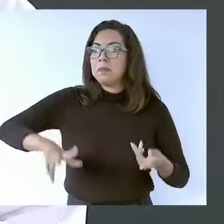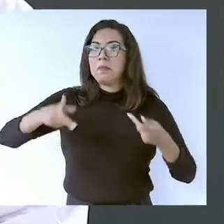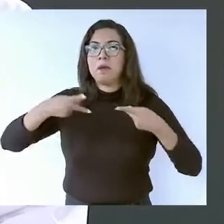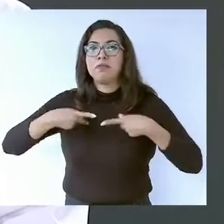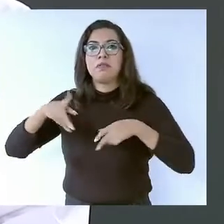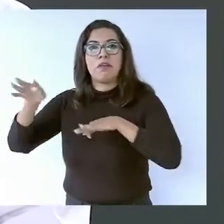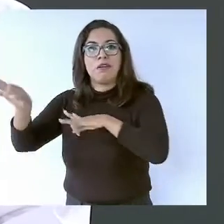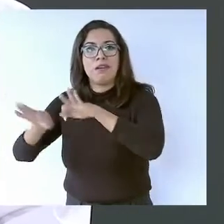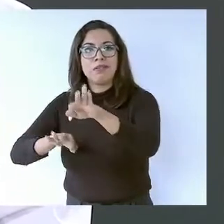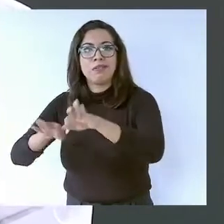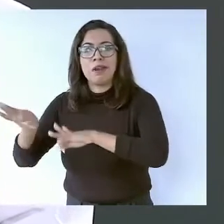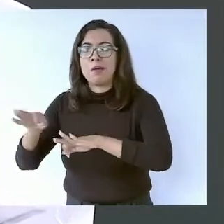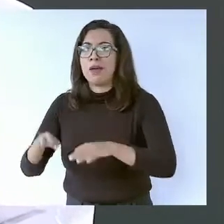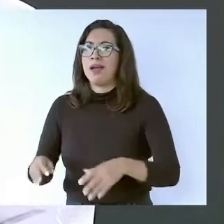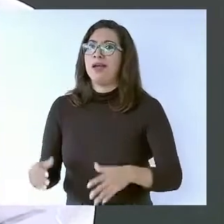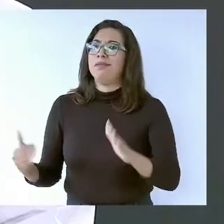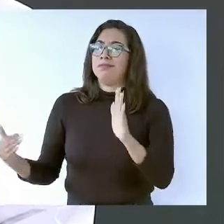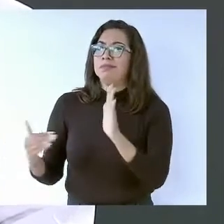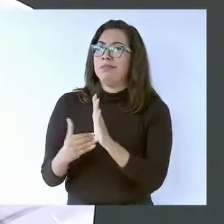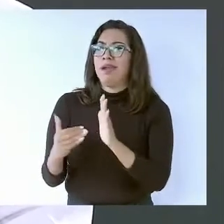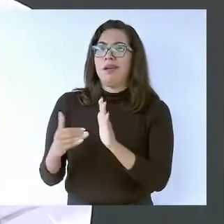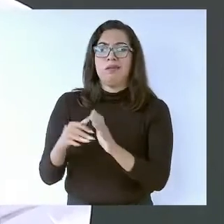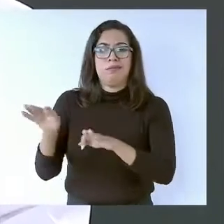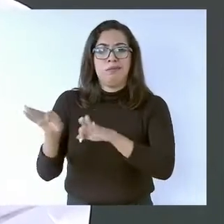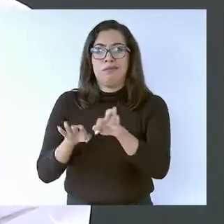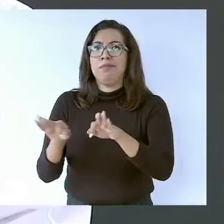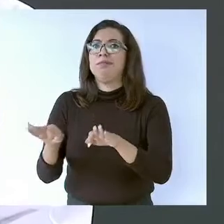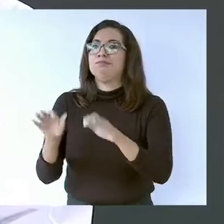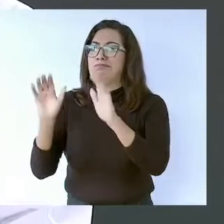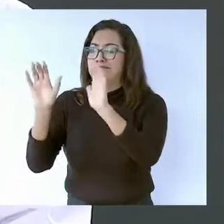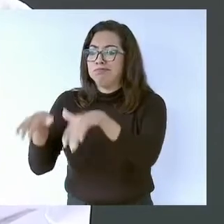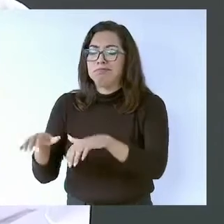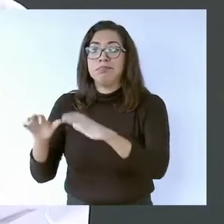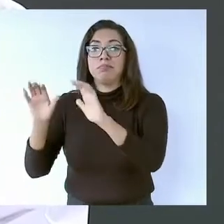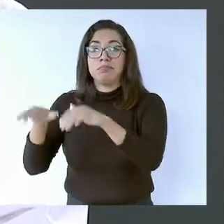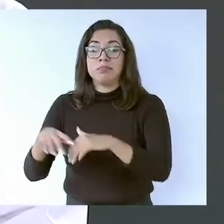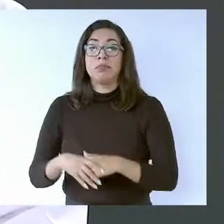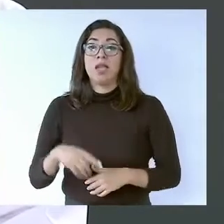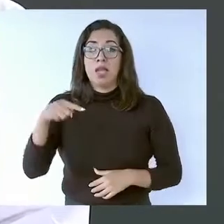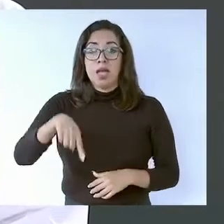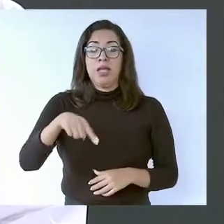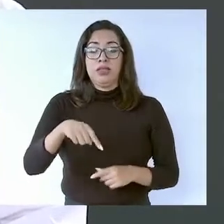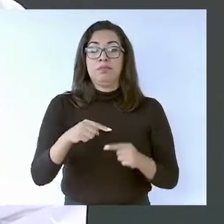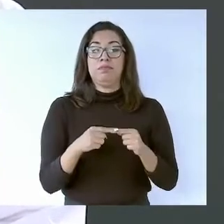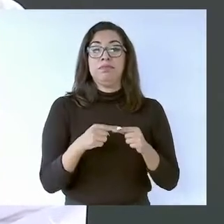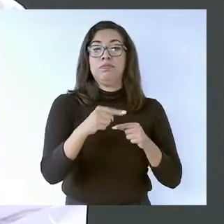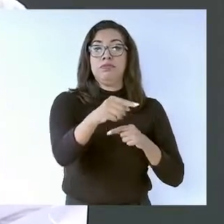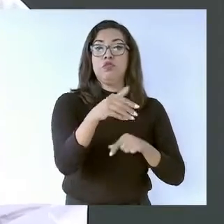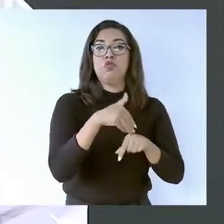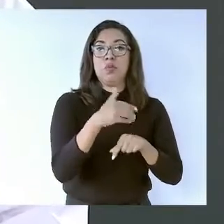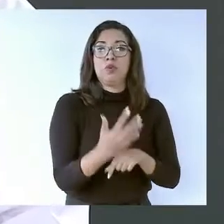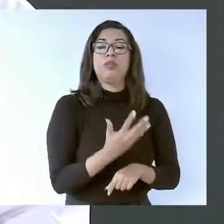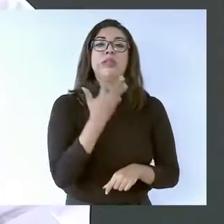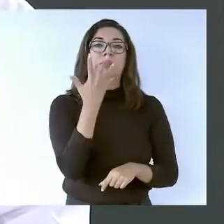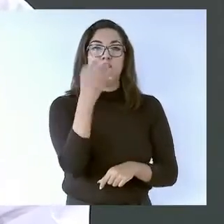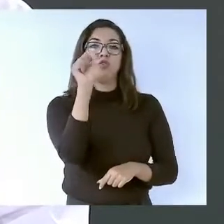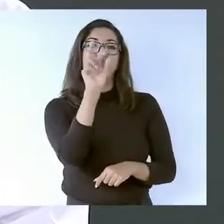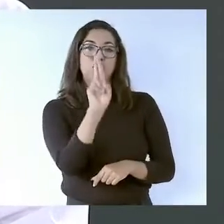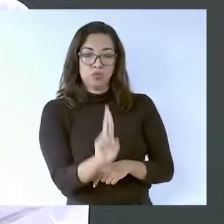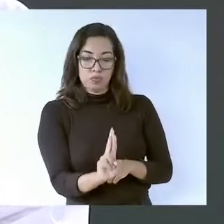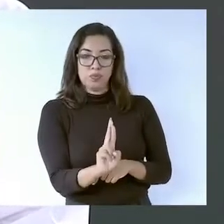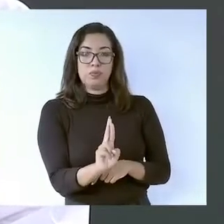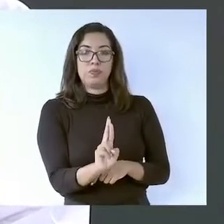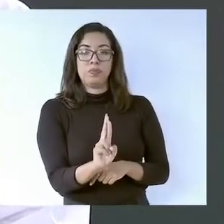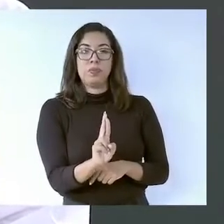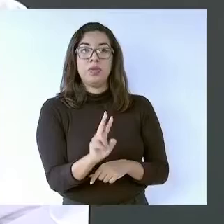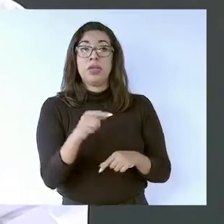El tramo que construiremos nosotros, el llamado Tramo 5 Sur, se ubica en una zona por la cual